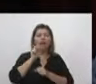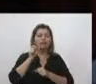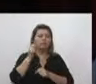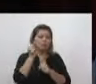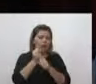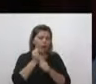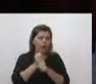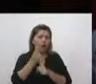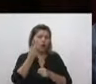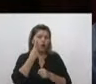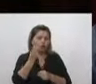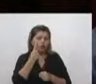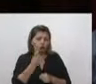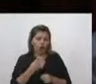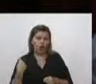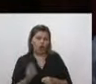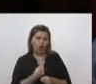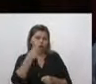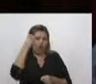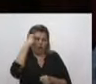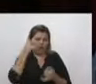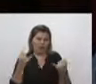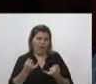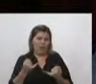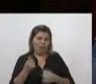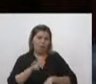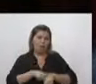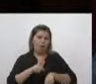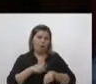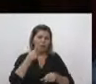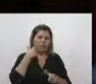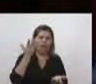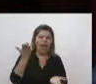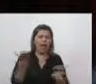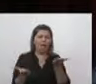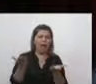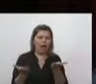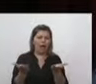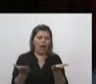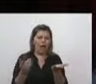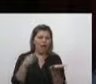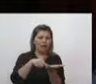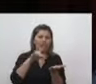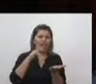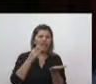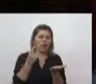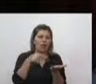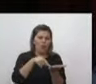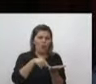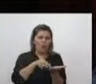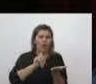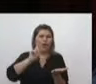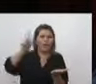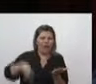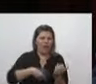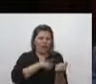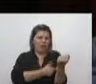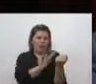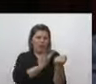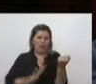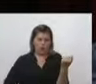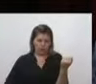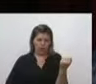la vicepresidenta. Hay un párrafo que es muy difícil que digamos, no se lo podés endilgar a otro que no sea Victoria Villarreal. Claro, de redistribuir en cuanto a